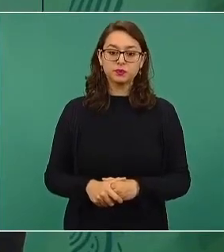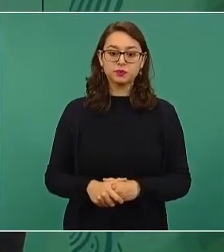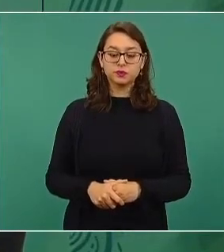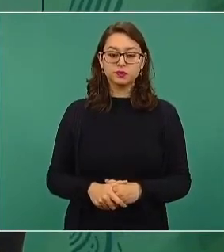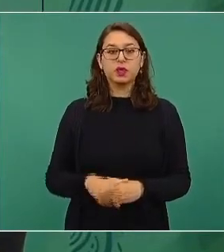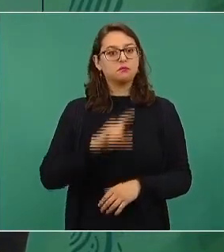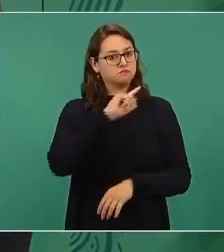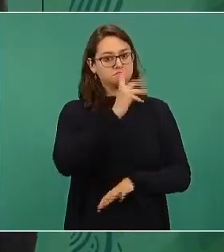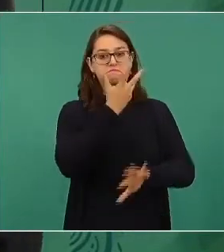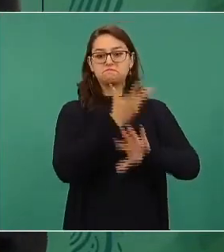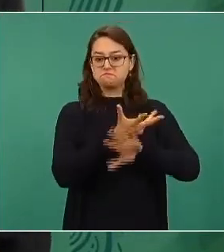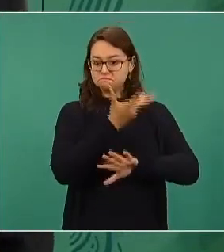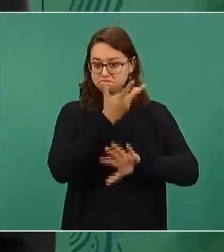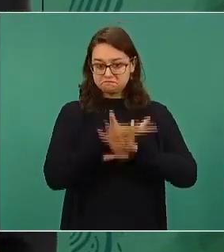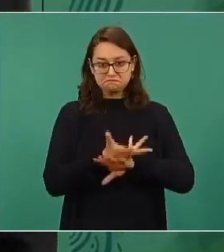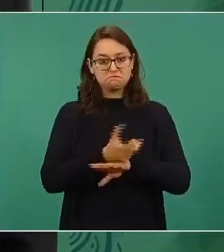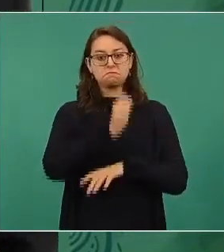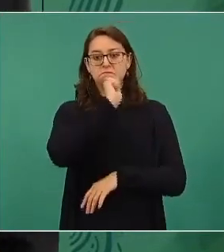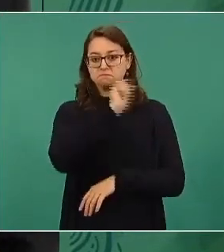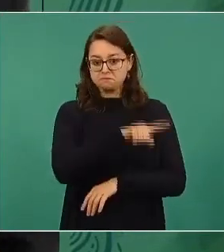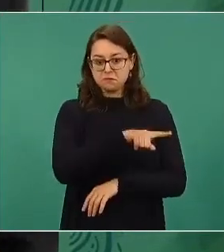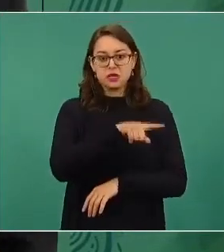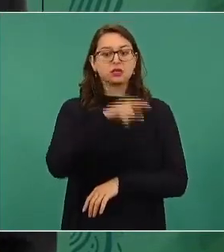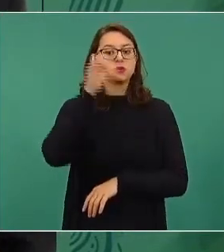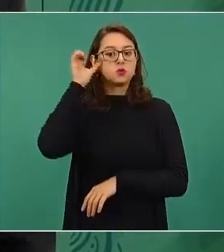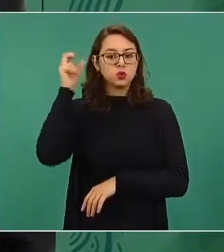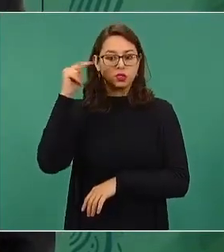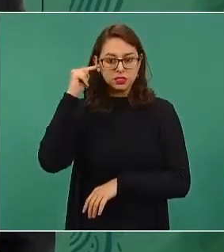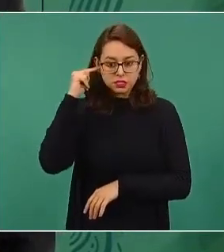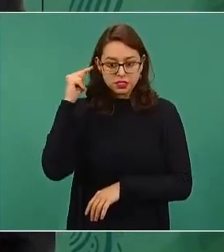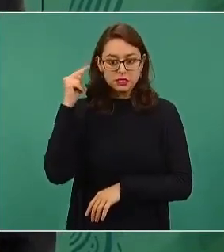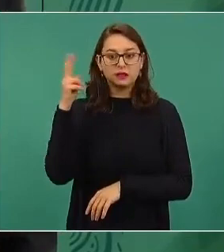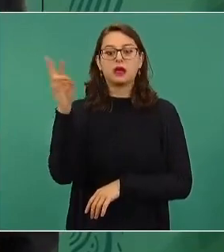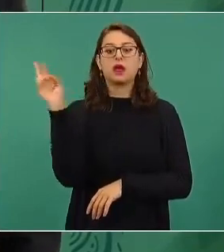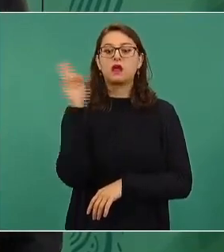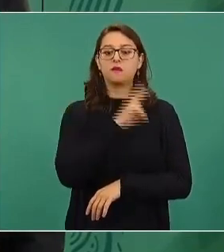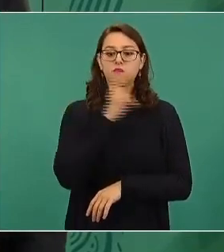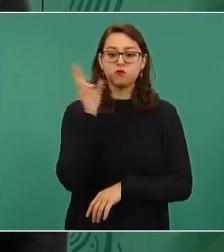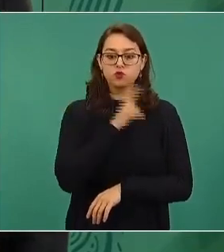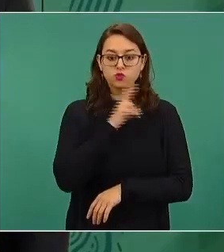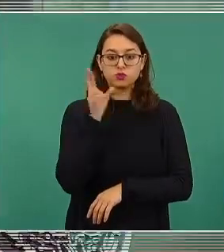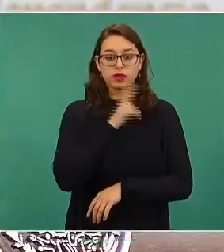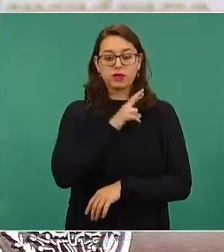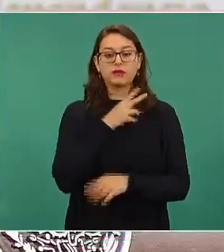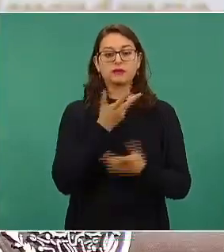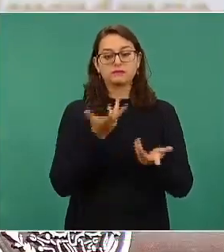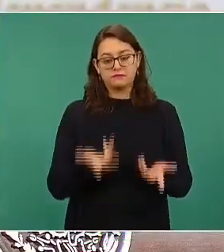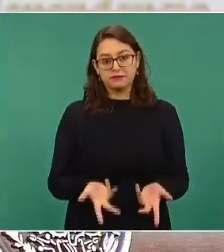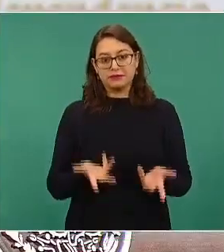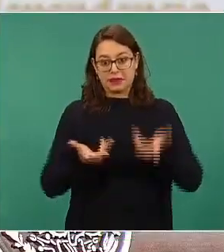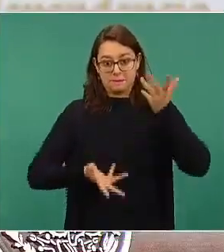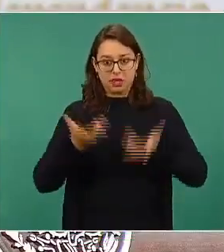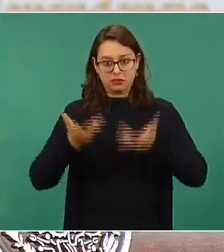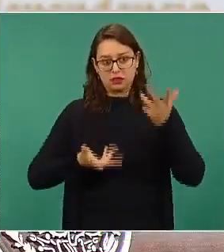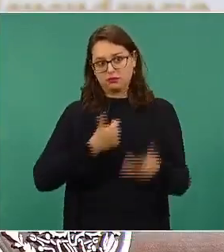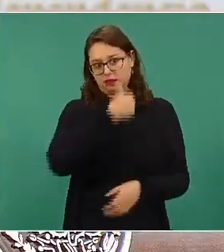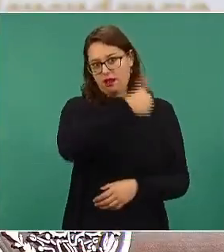Lo mismo a Estados Unidos, a China, a Rusia, de acuerdo al tamaño